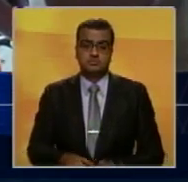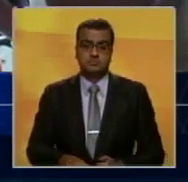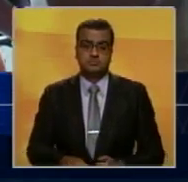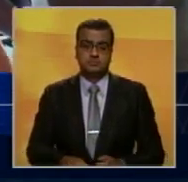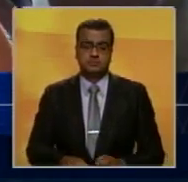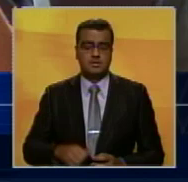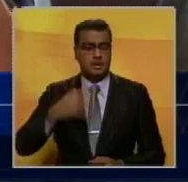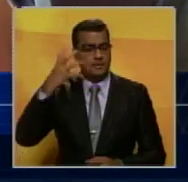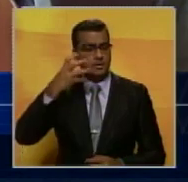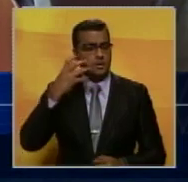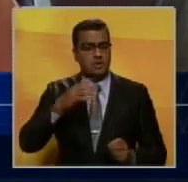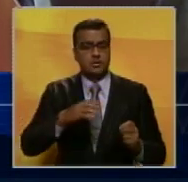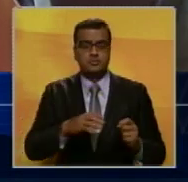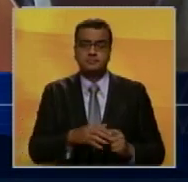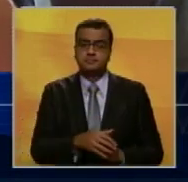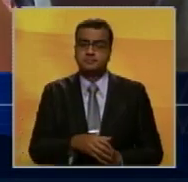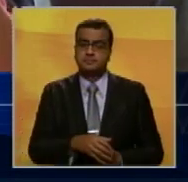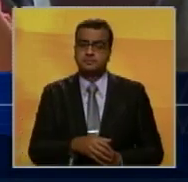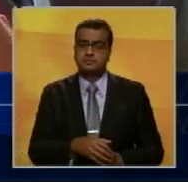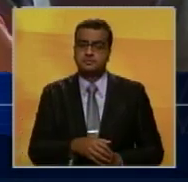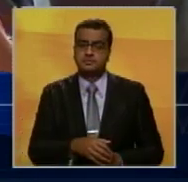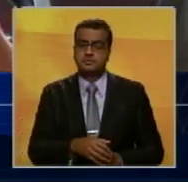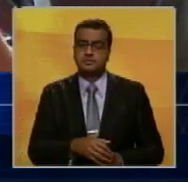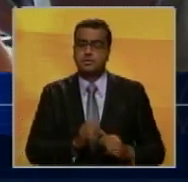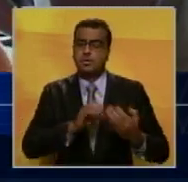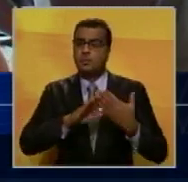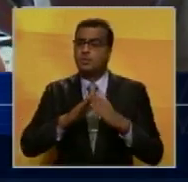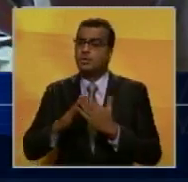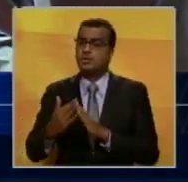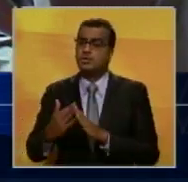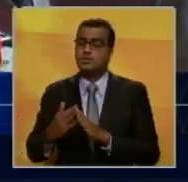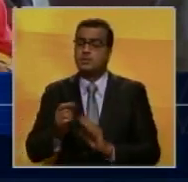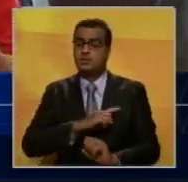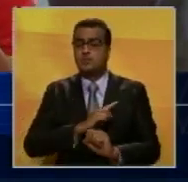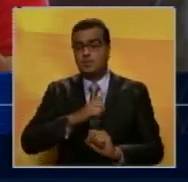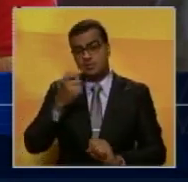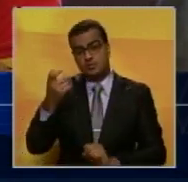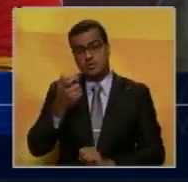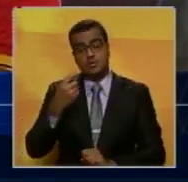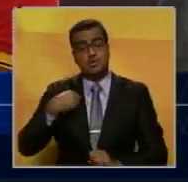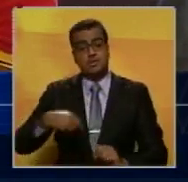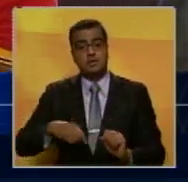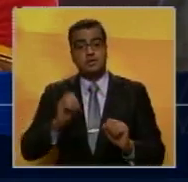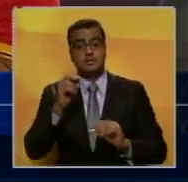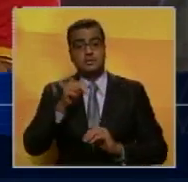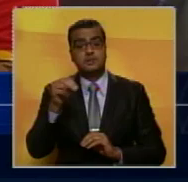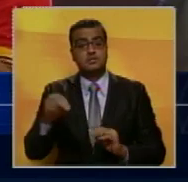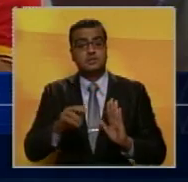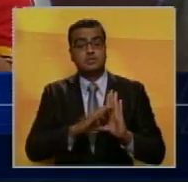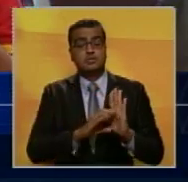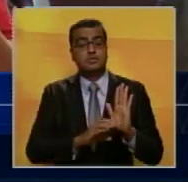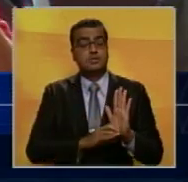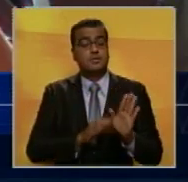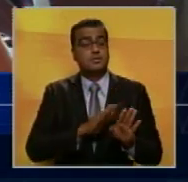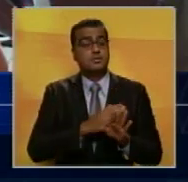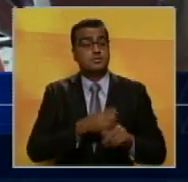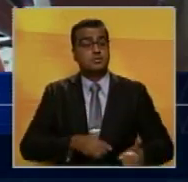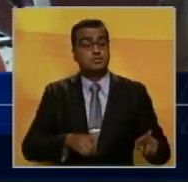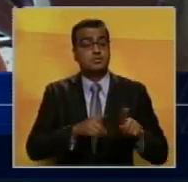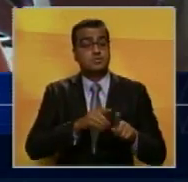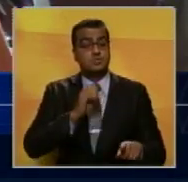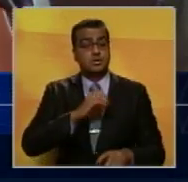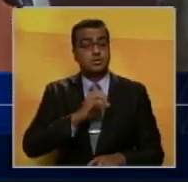Emisoras constituyentes, emisoras comunitarias, poder popular, eso tiene que estar en la constituyente, porque son los sujetos